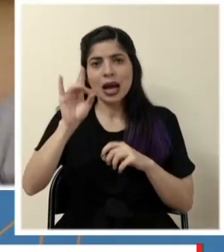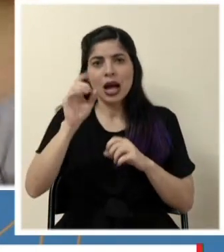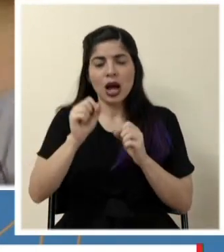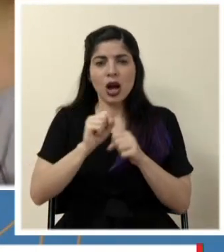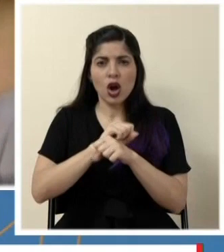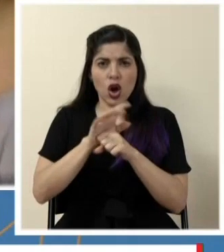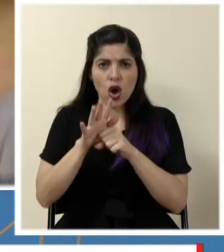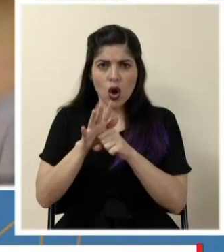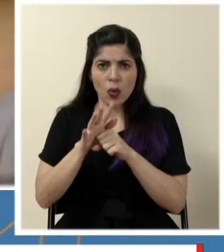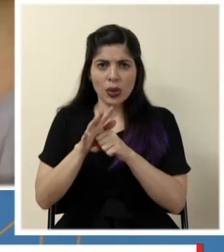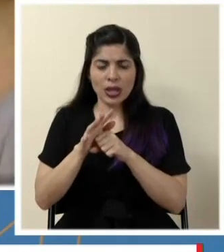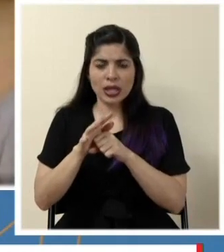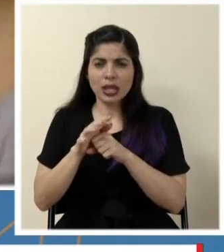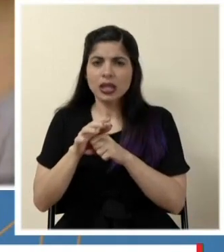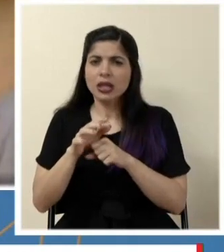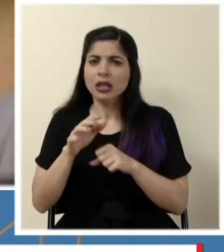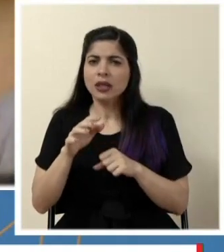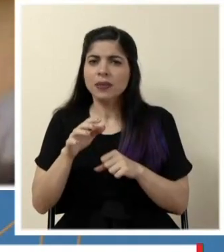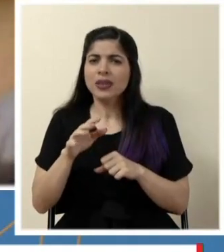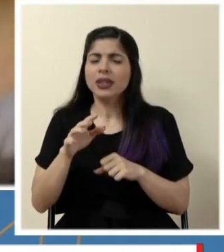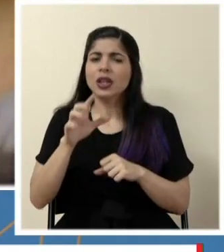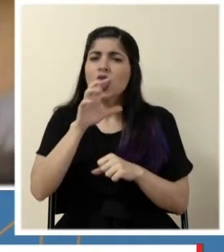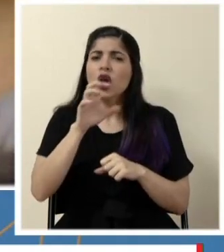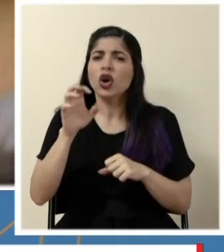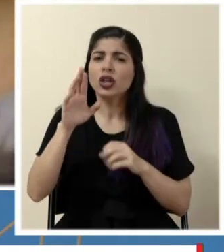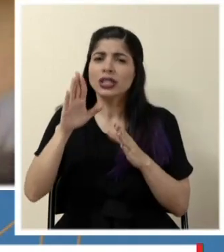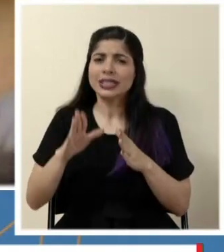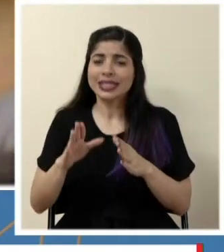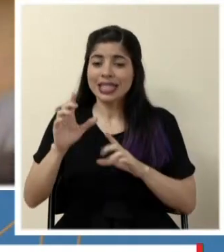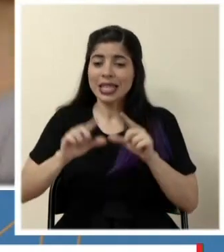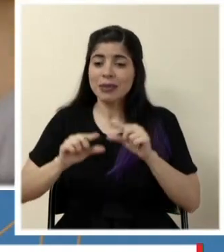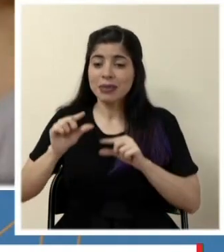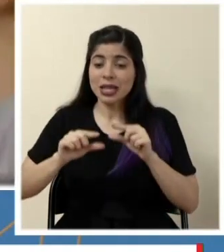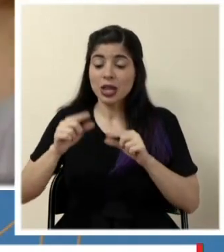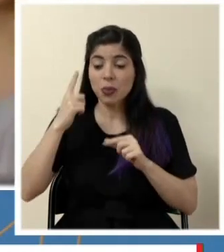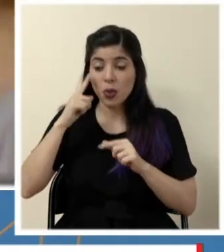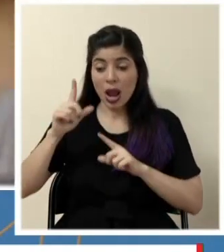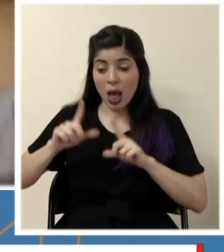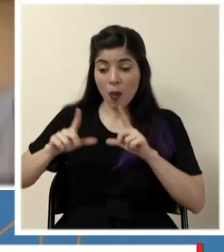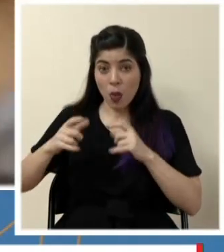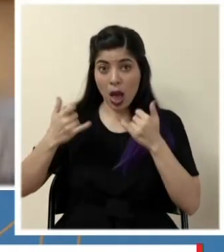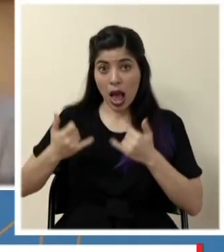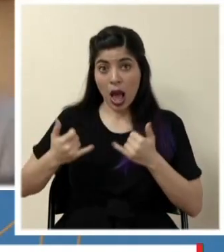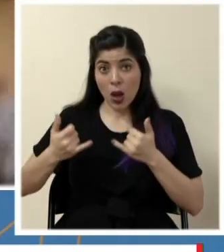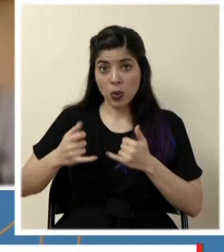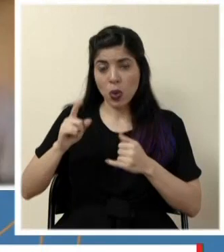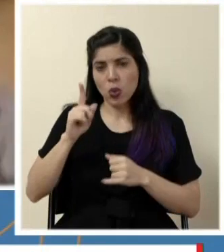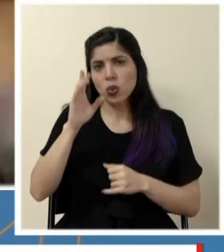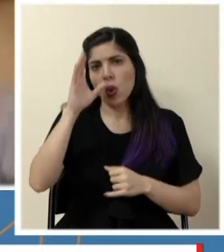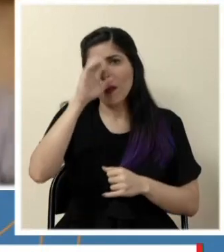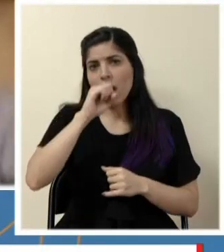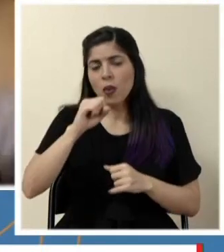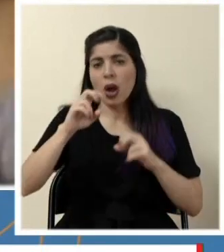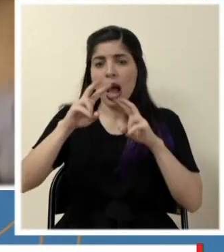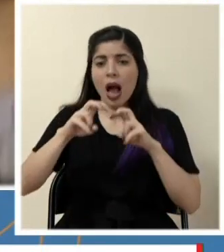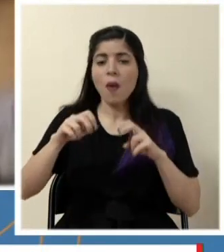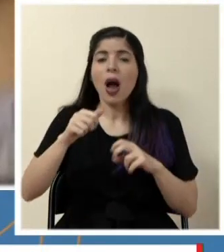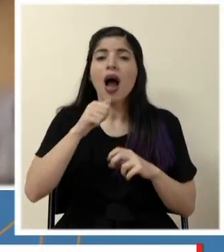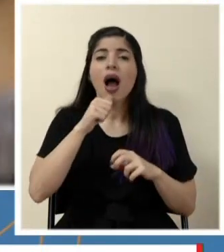COVID-19. Químicos costarricenses proponen que, en apoyo a las pruebas nacionales actuales, se considere el análisis de las